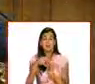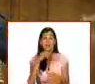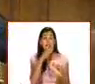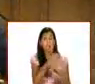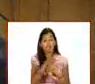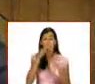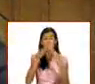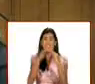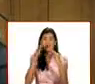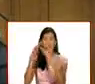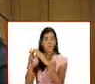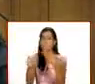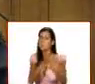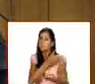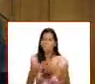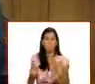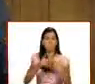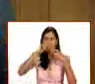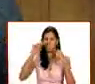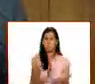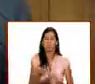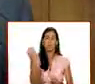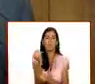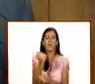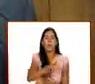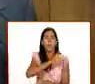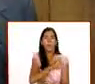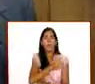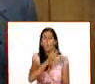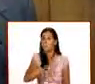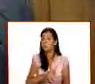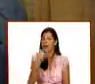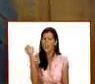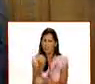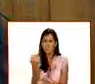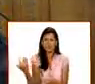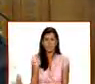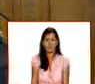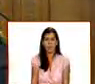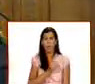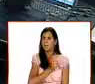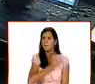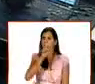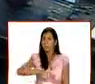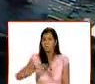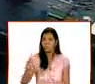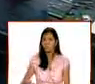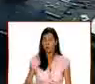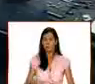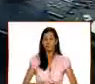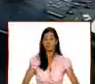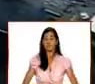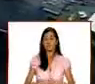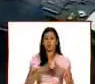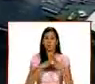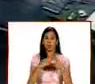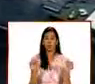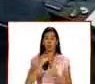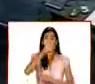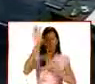por casa donde no les importa matar a quien quieran matar, asesinar a quien quieran asesinar.